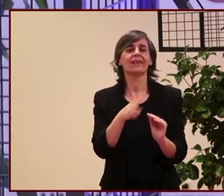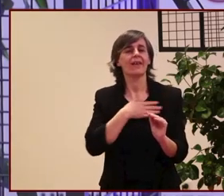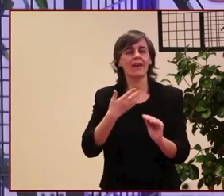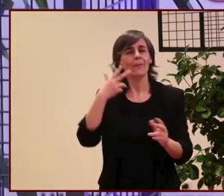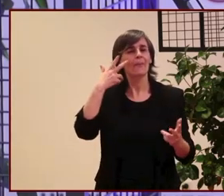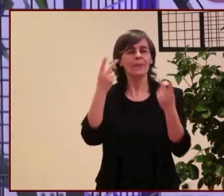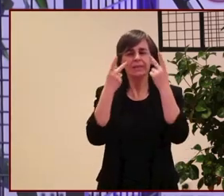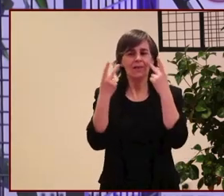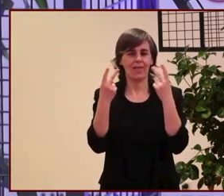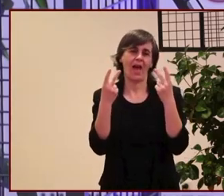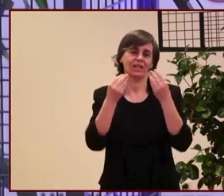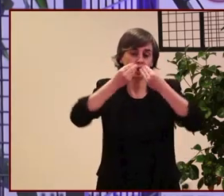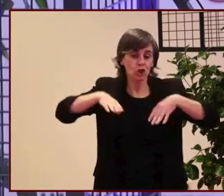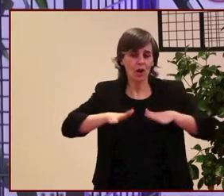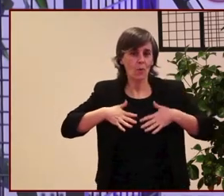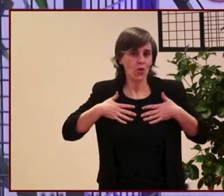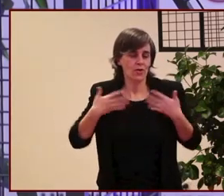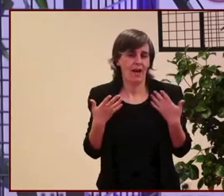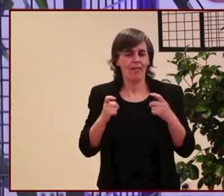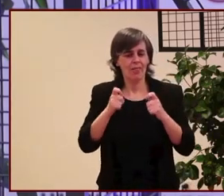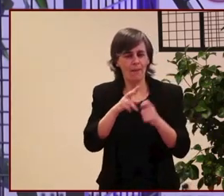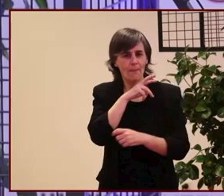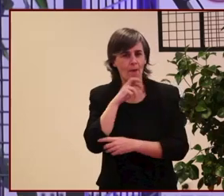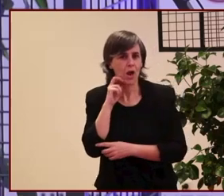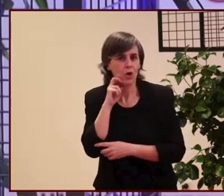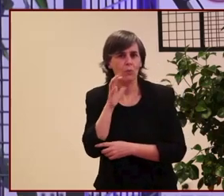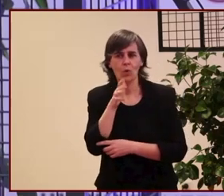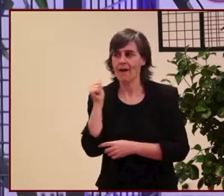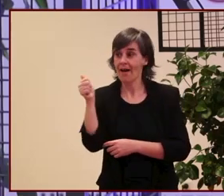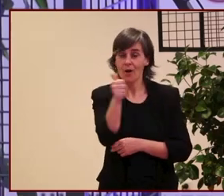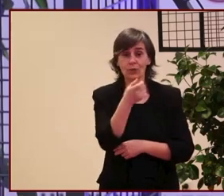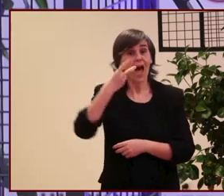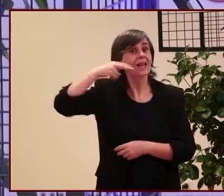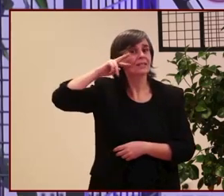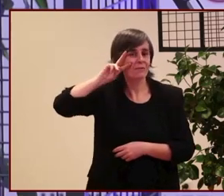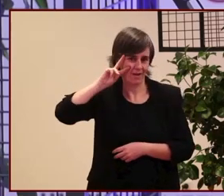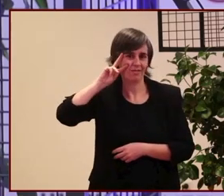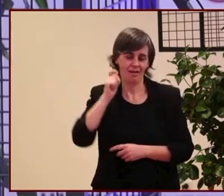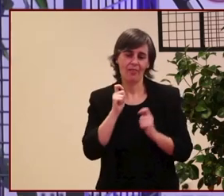valor que merecen el poder de cada experiencia que nos conforma